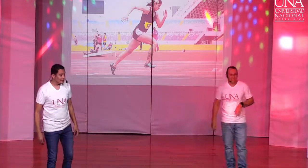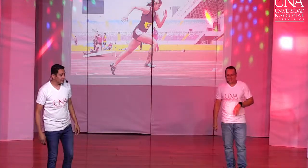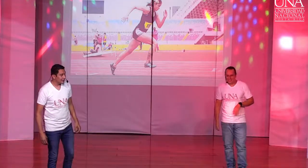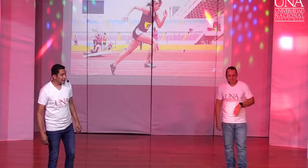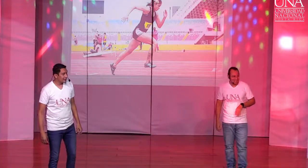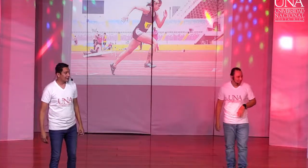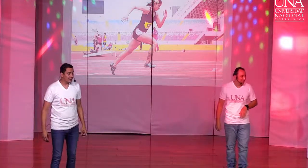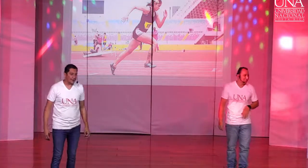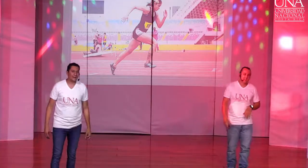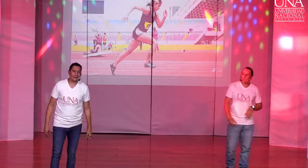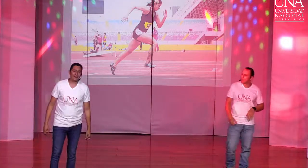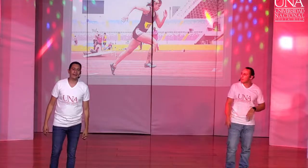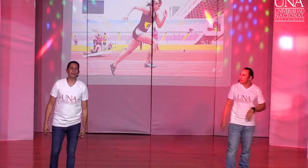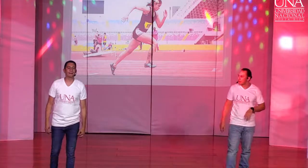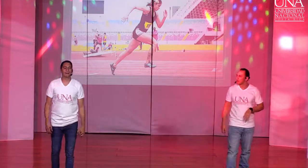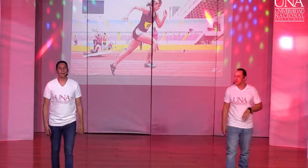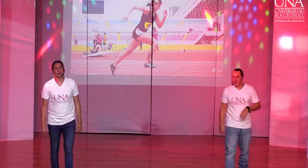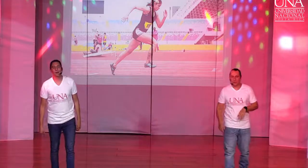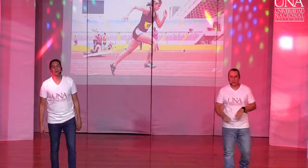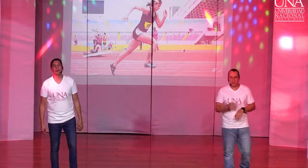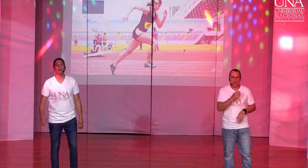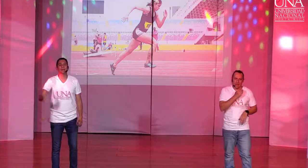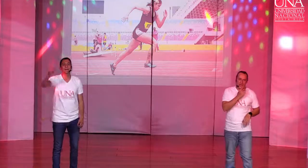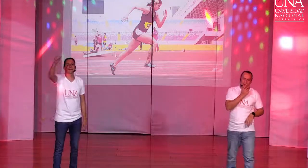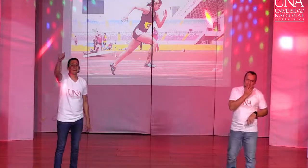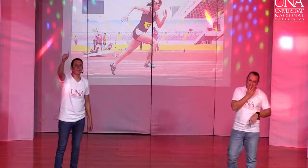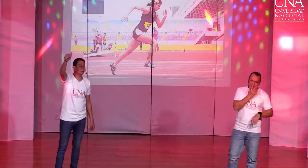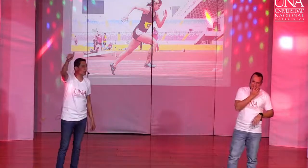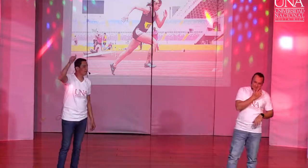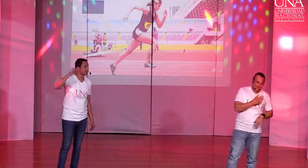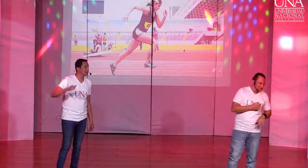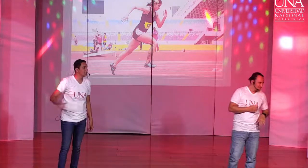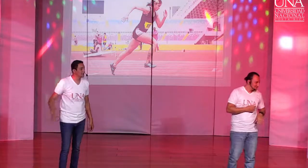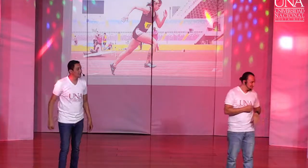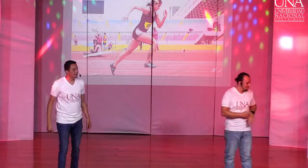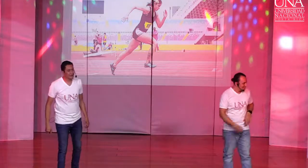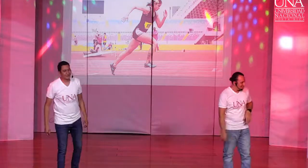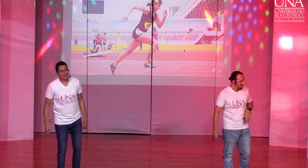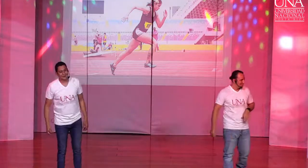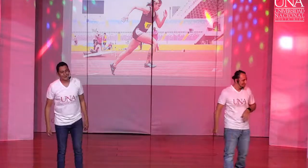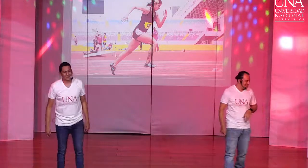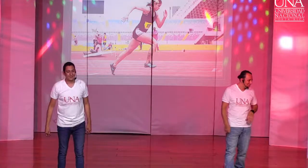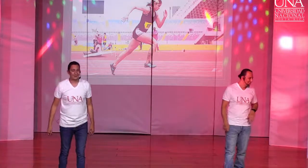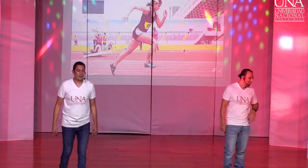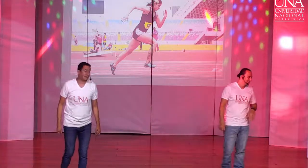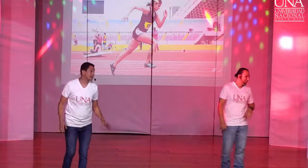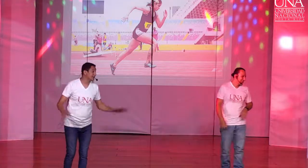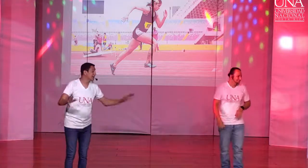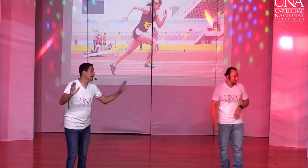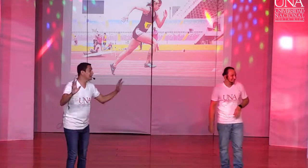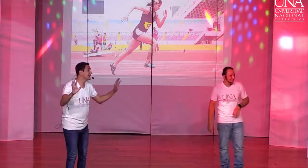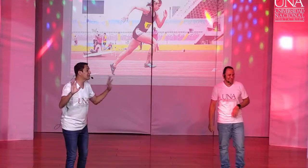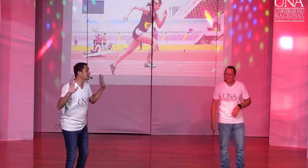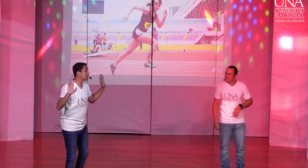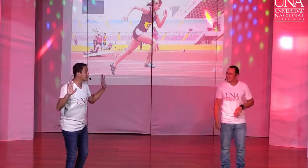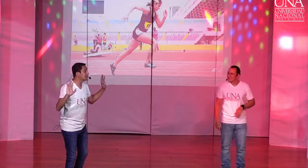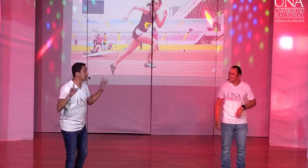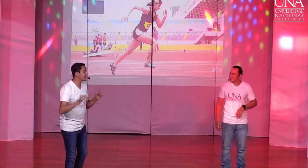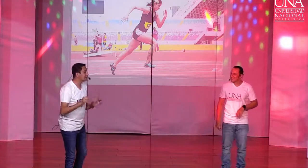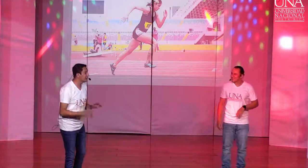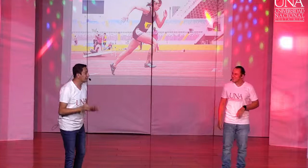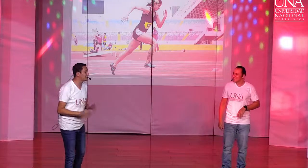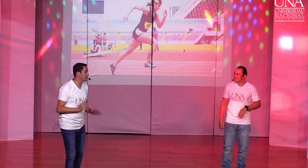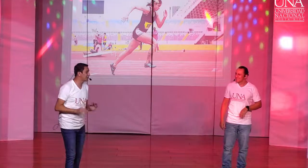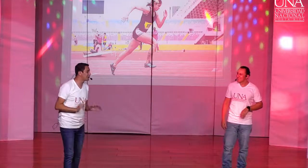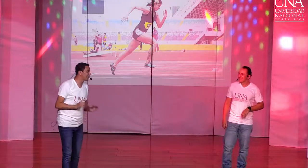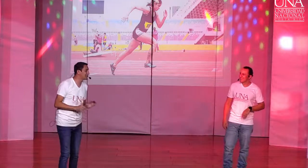Nelly. Nelly. Nelly tiene Nelly. Premio. Eso, tiene Nelly. Premio, Nelly. Excelente bien. Trabajo, Nelly. Núñez también. Bueno, ya a partir de Nelly ya todos pueden empezar